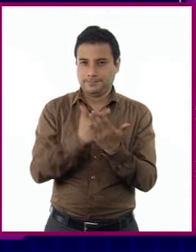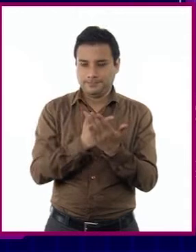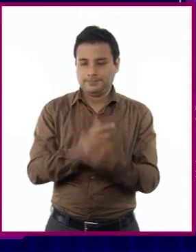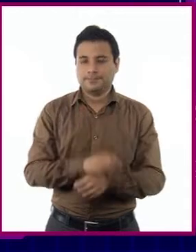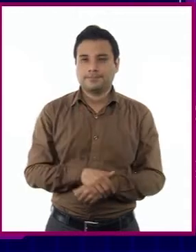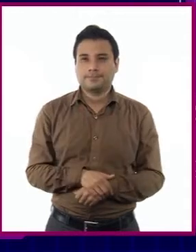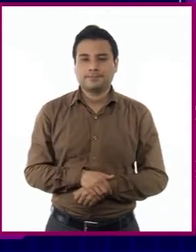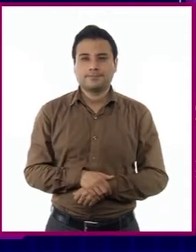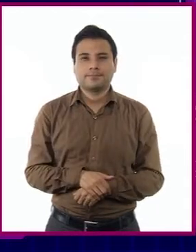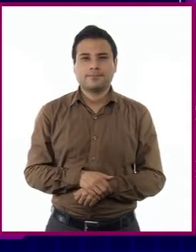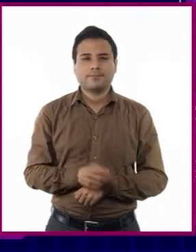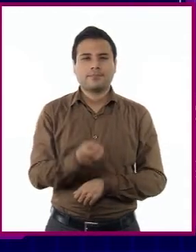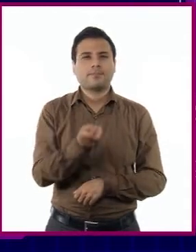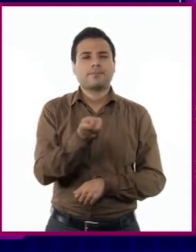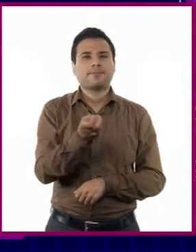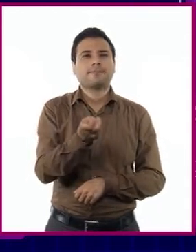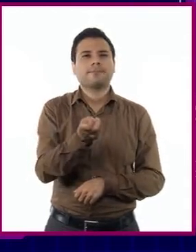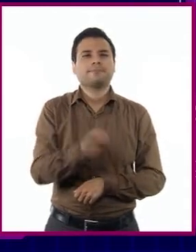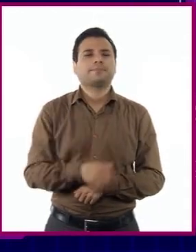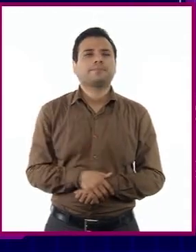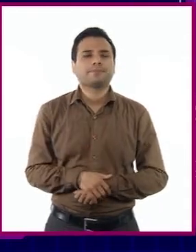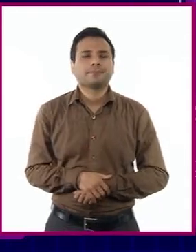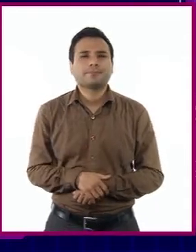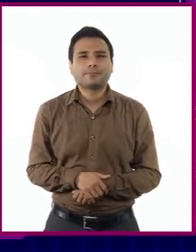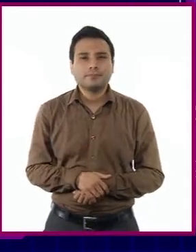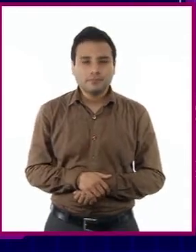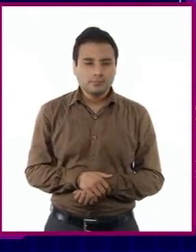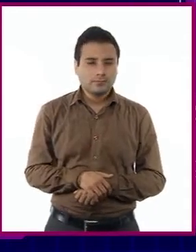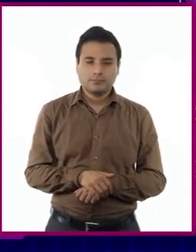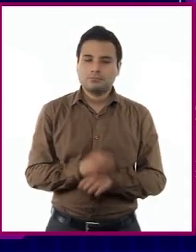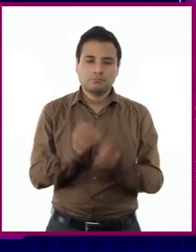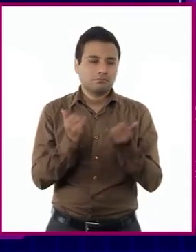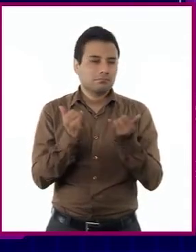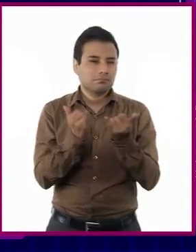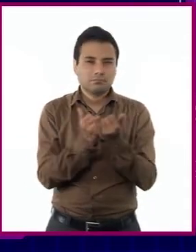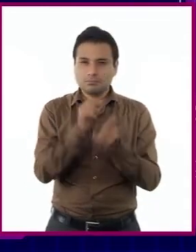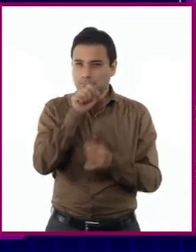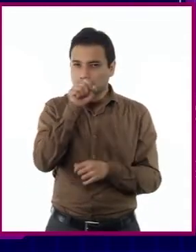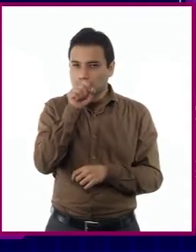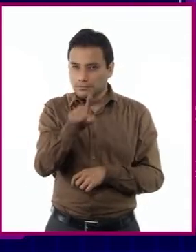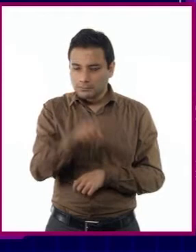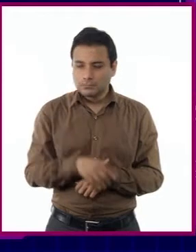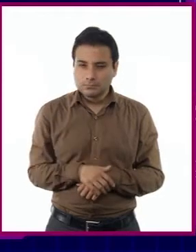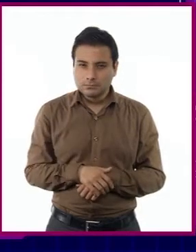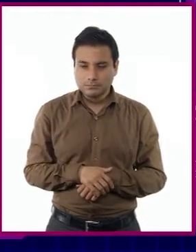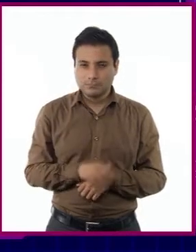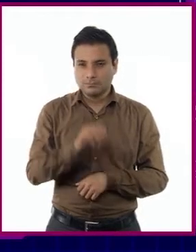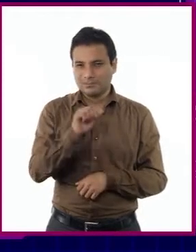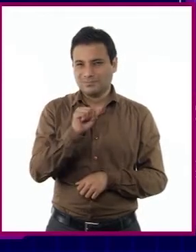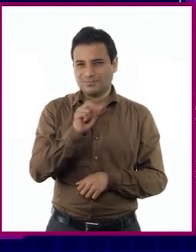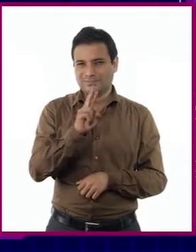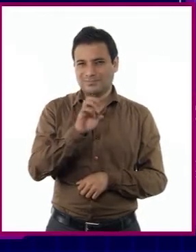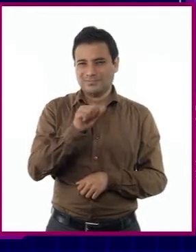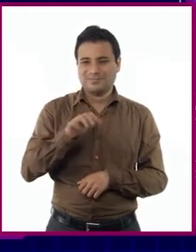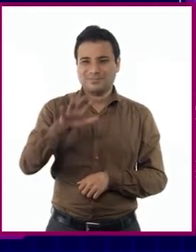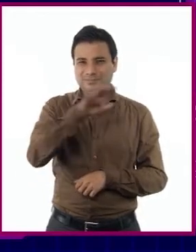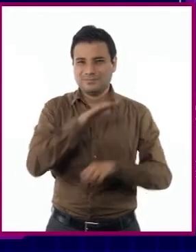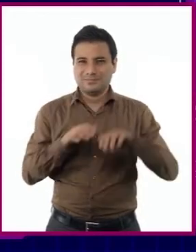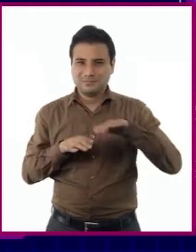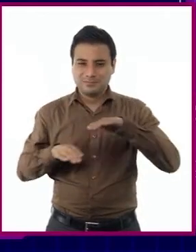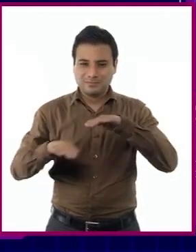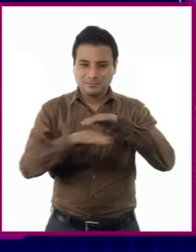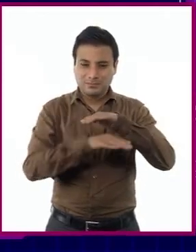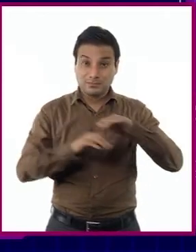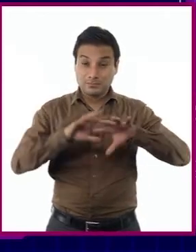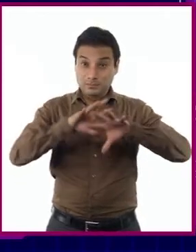esto es equivalente a sumar primero el área de todas las bases de los prismas triangulares y luego